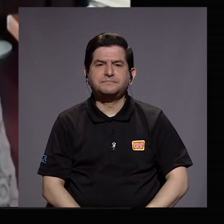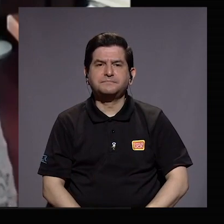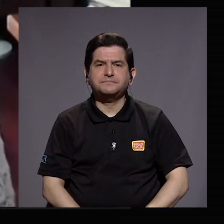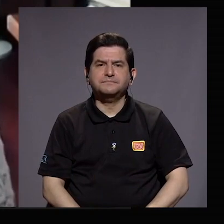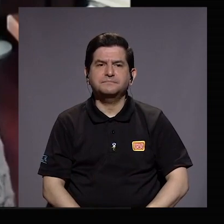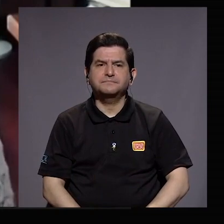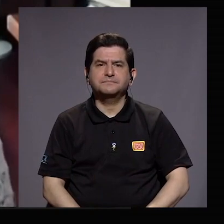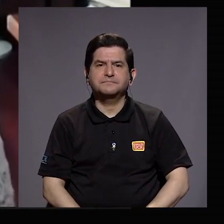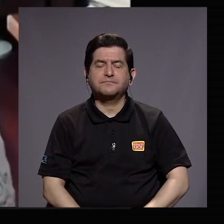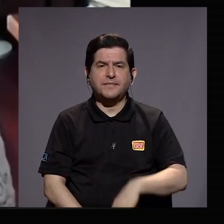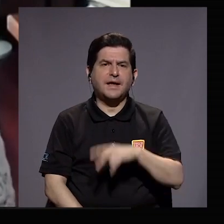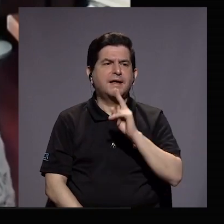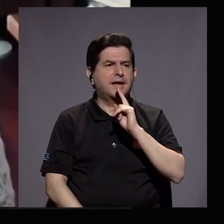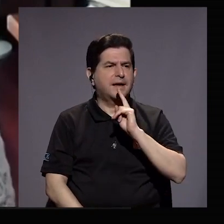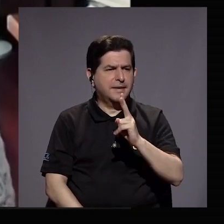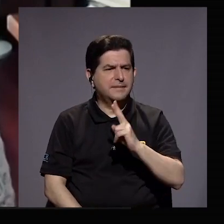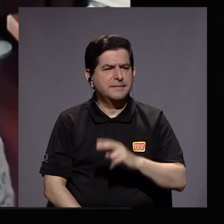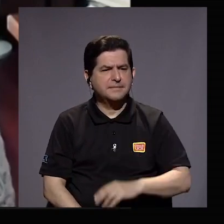fue